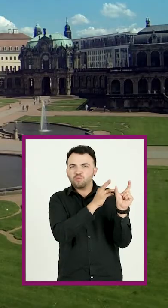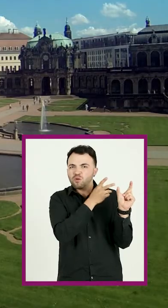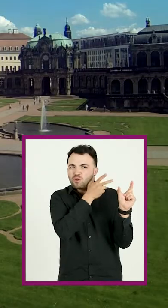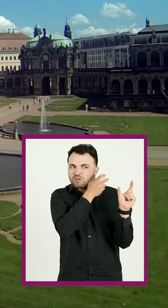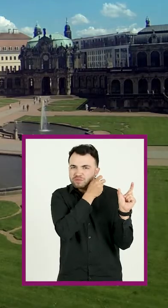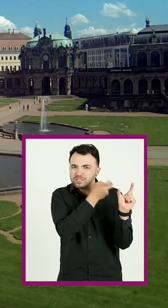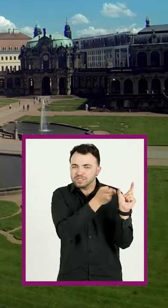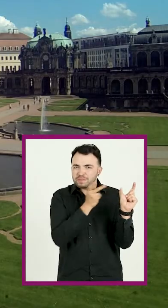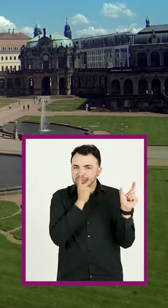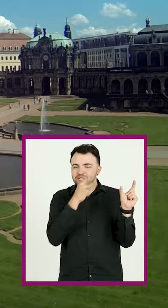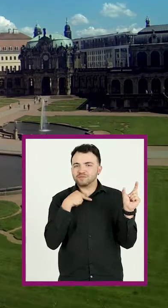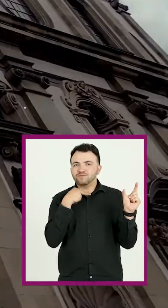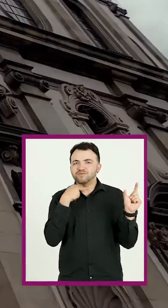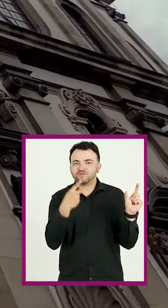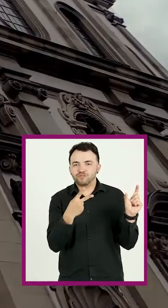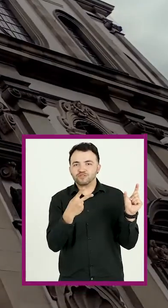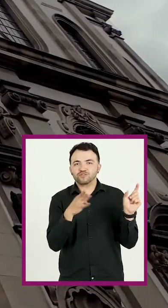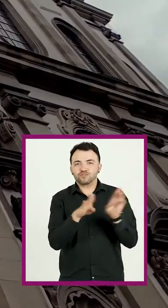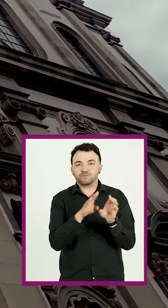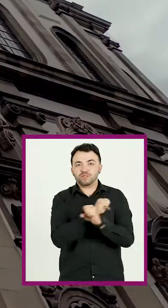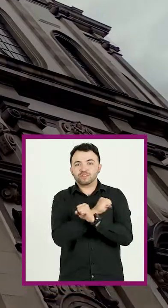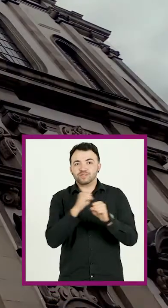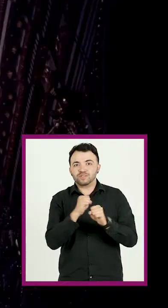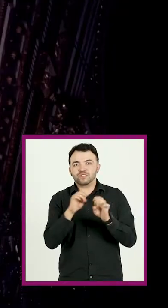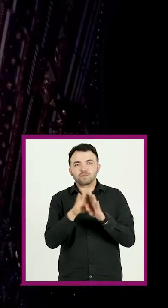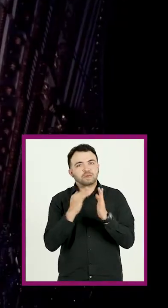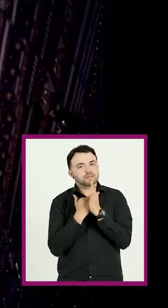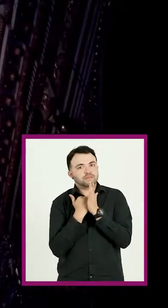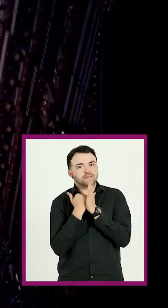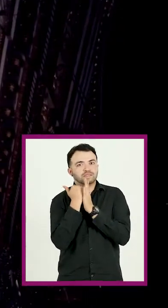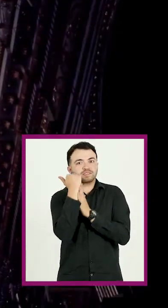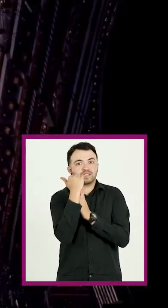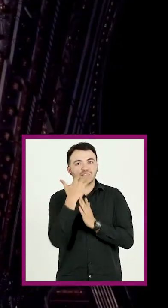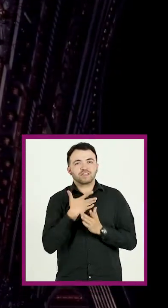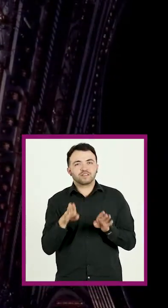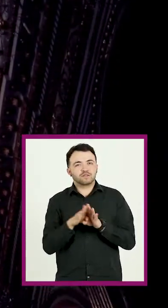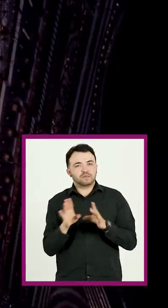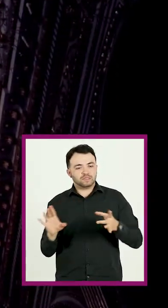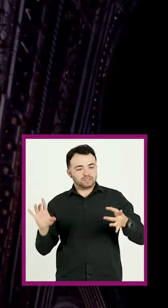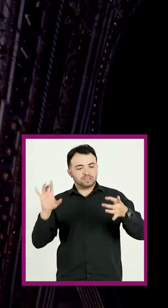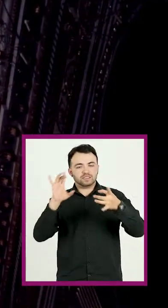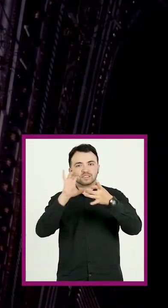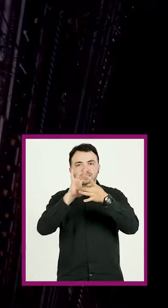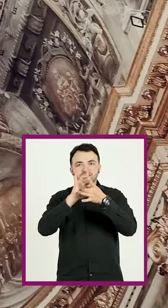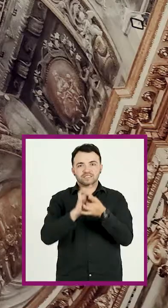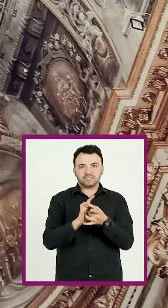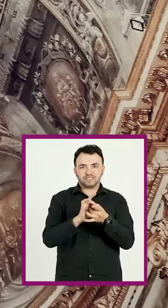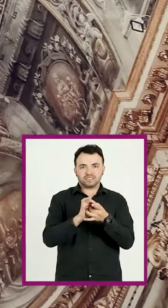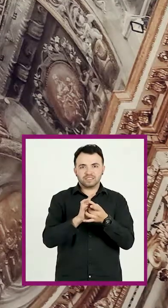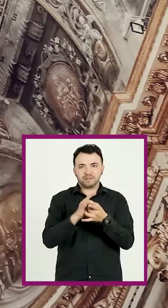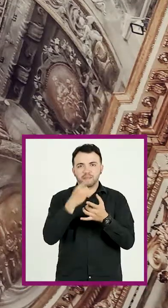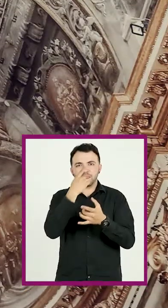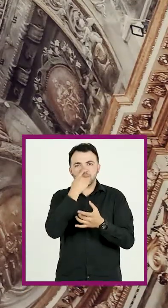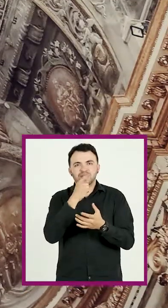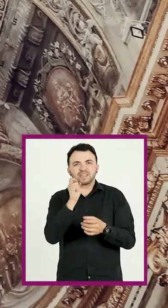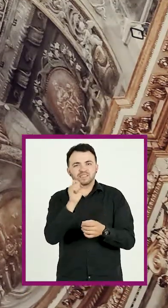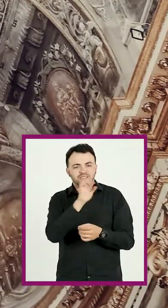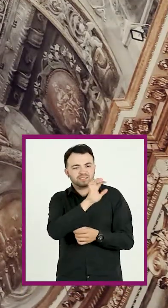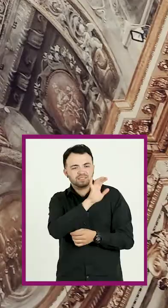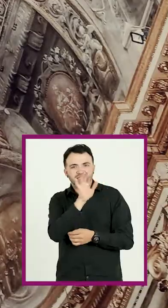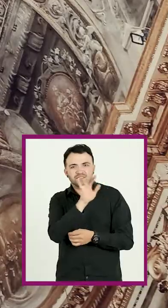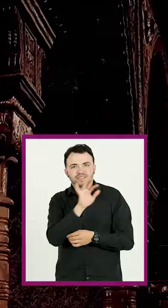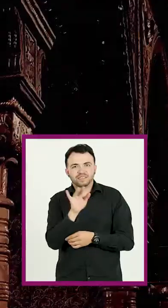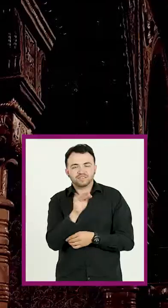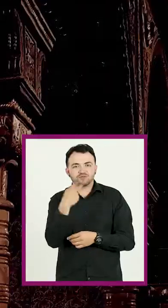tal acepción, que se refiere a la ornamentación excesiva, la palabra entra en relación con el concepto de barroco, usado